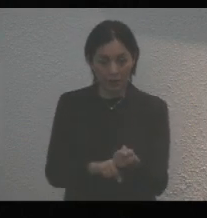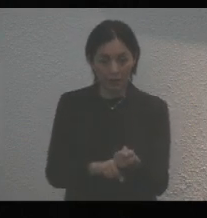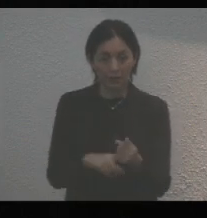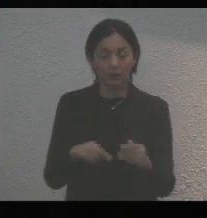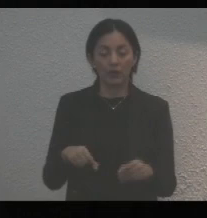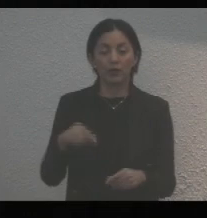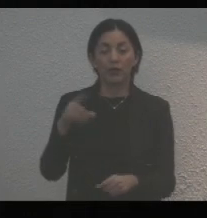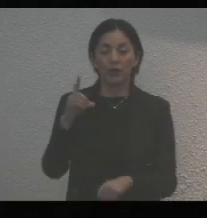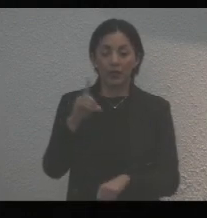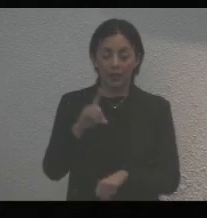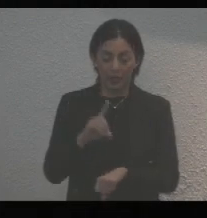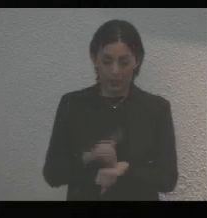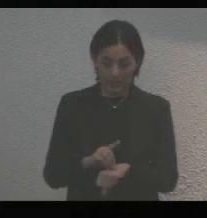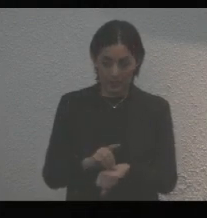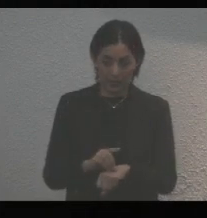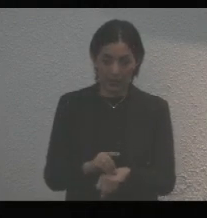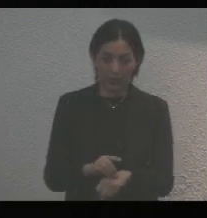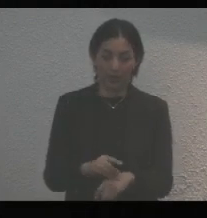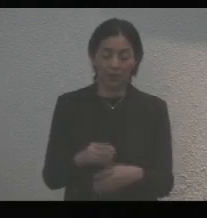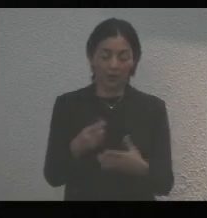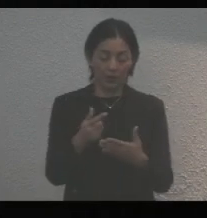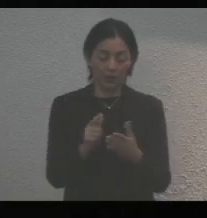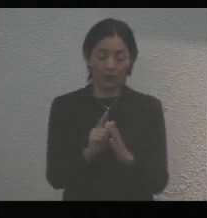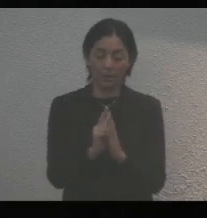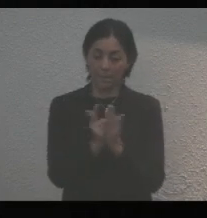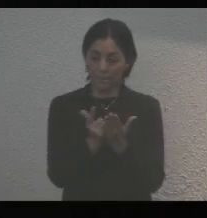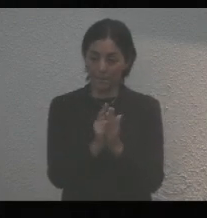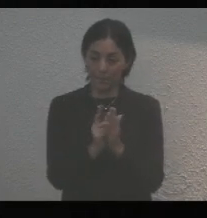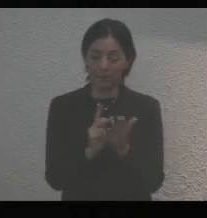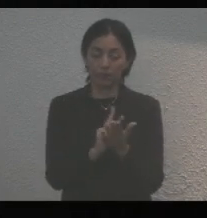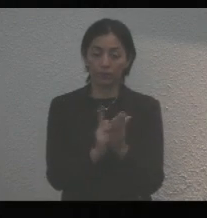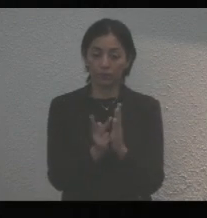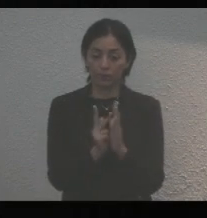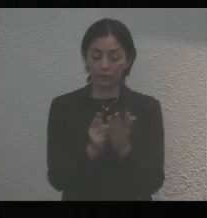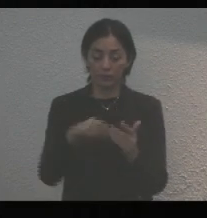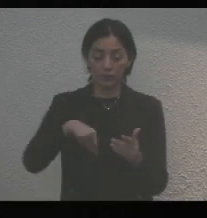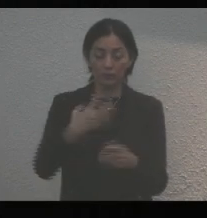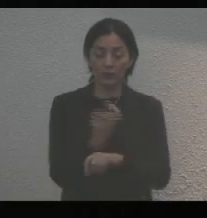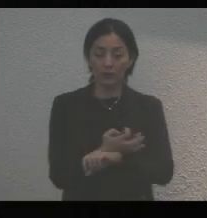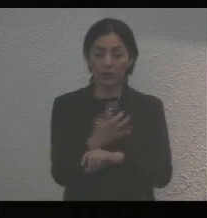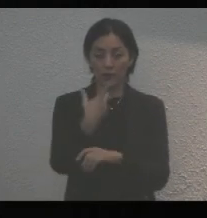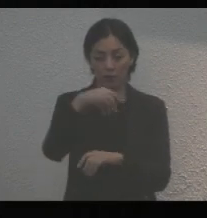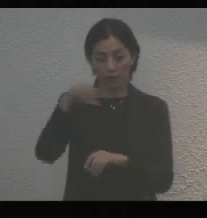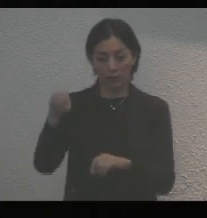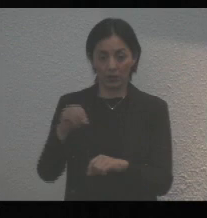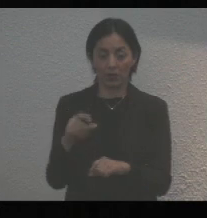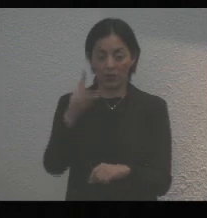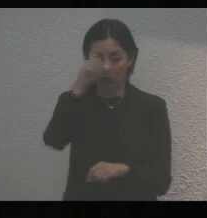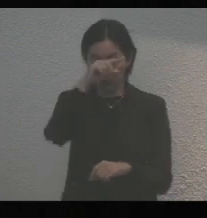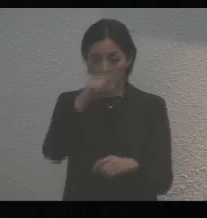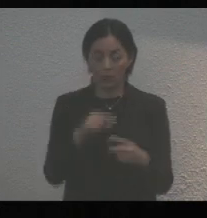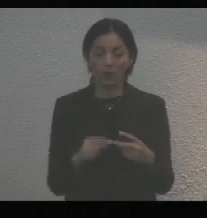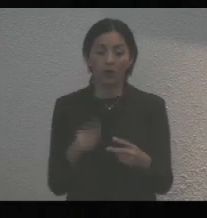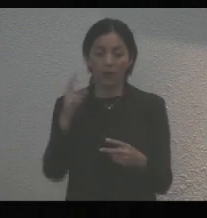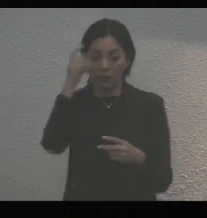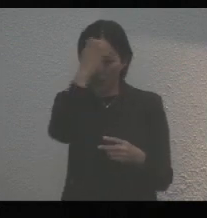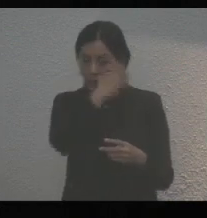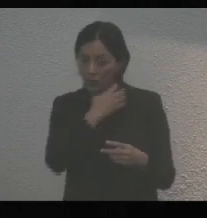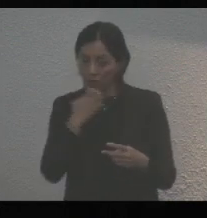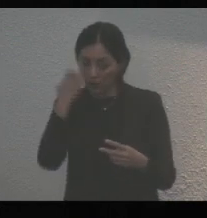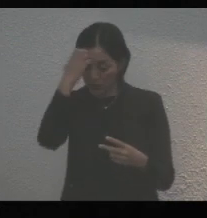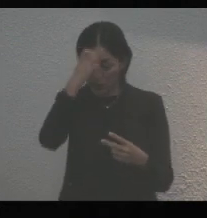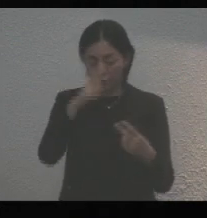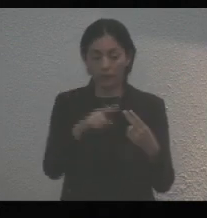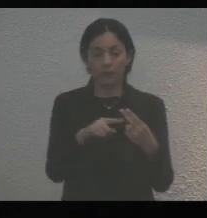vigor el día de su publicación en el Periódico Oficial del Estado de Quintana Roo. Segundo, el Consejo de Evaluación deberá estar